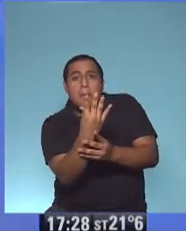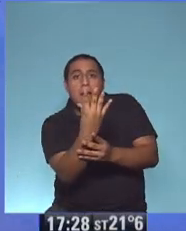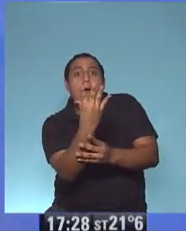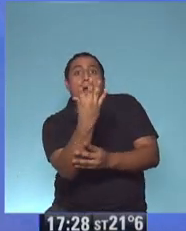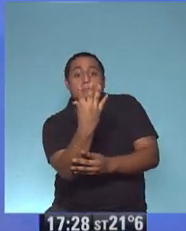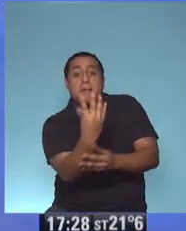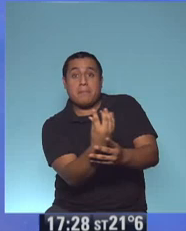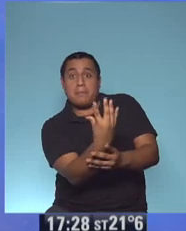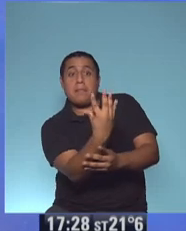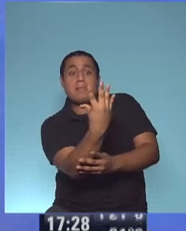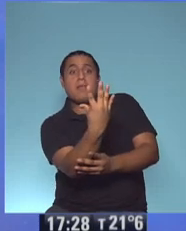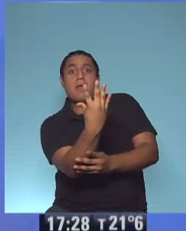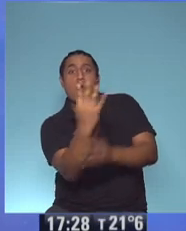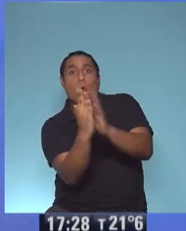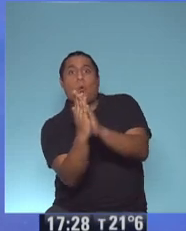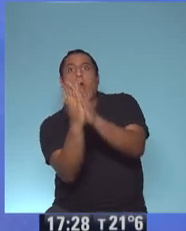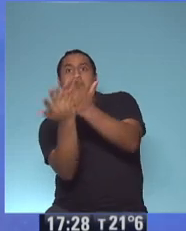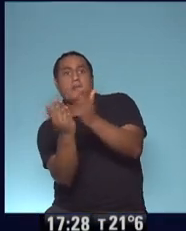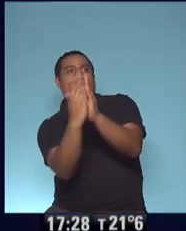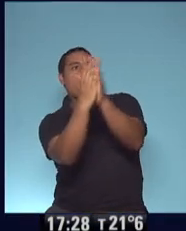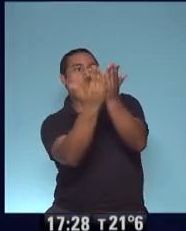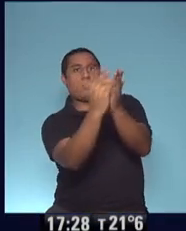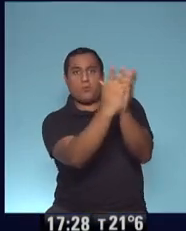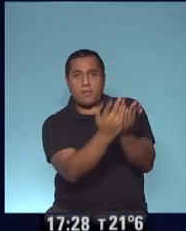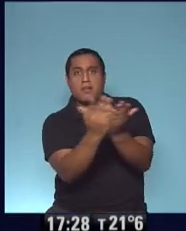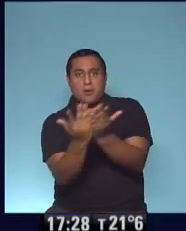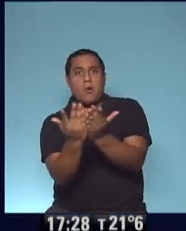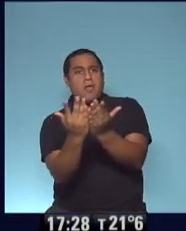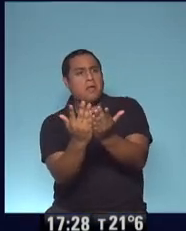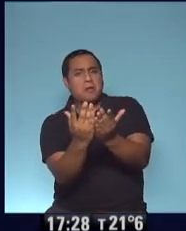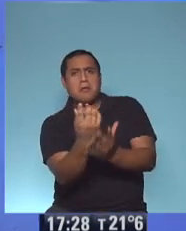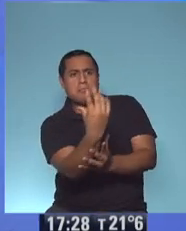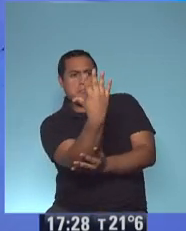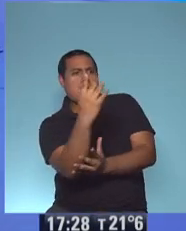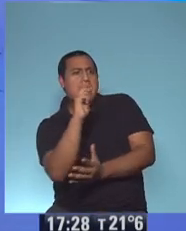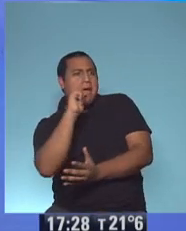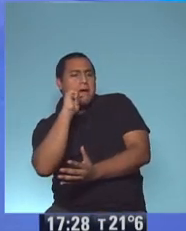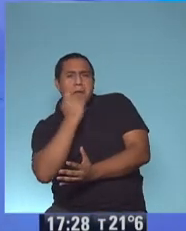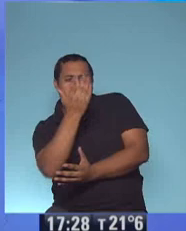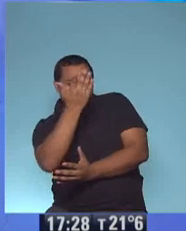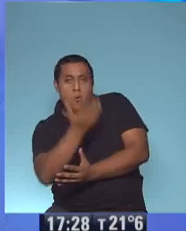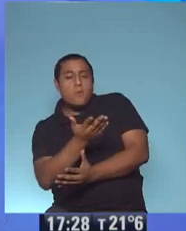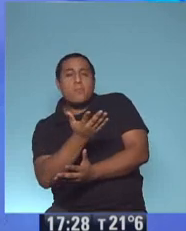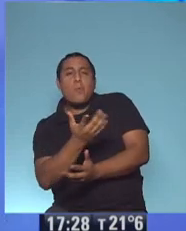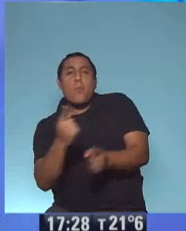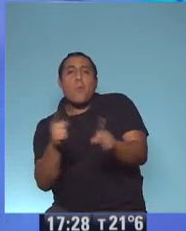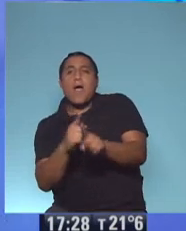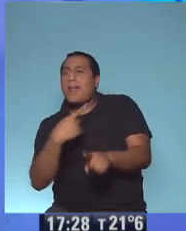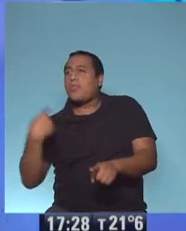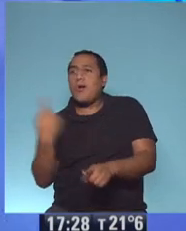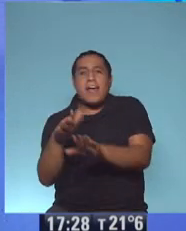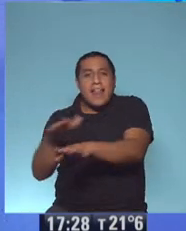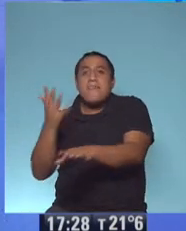a dar cuadernos. Eran hermosísimos, como esos que les gustan a todos los